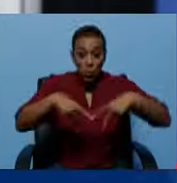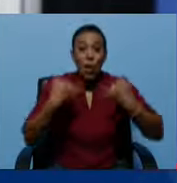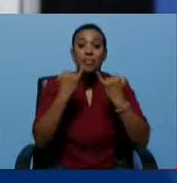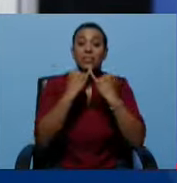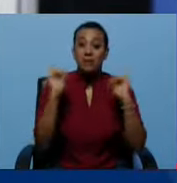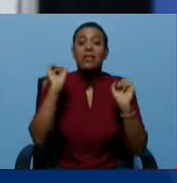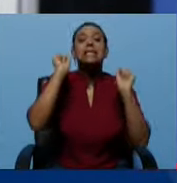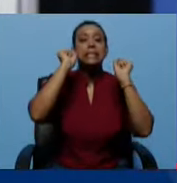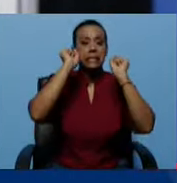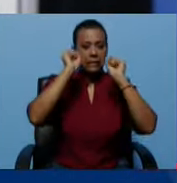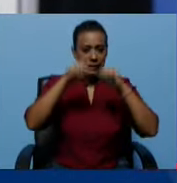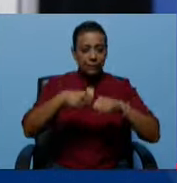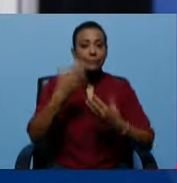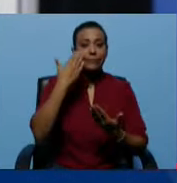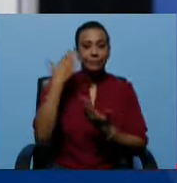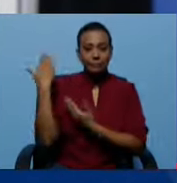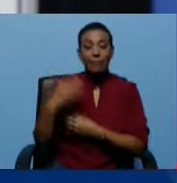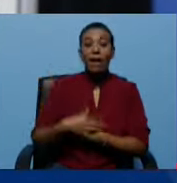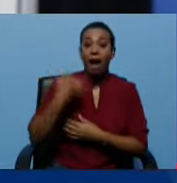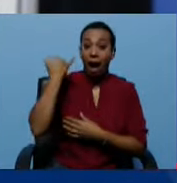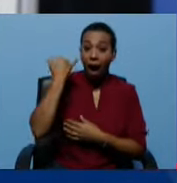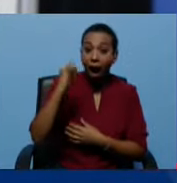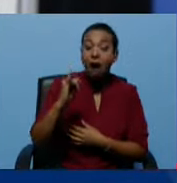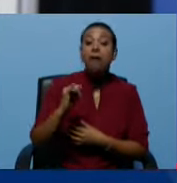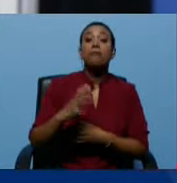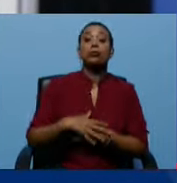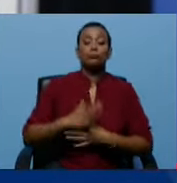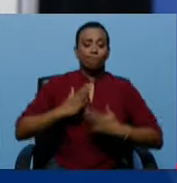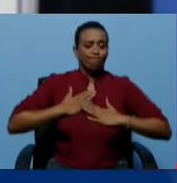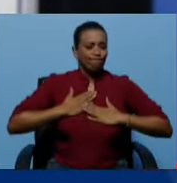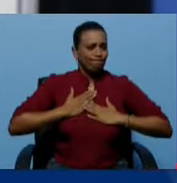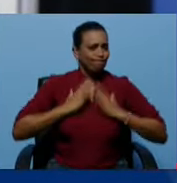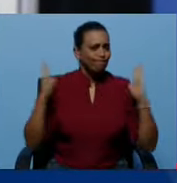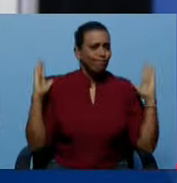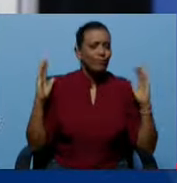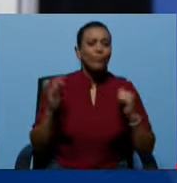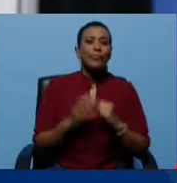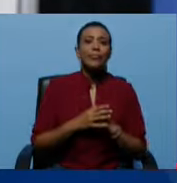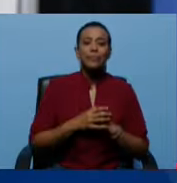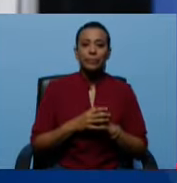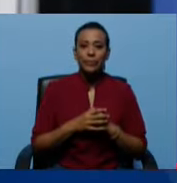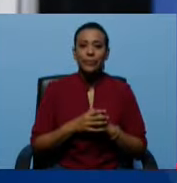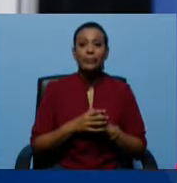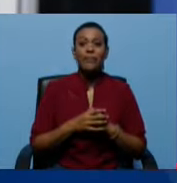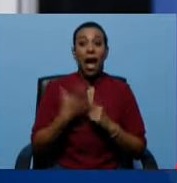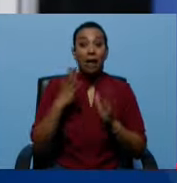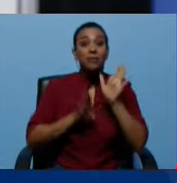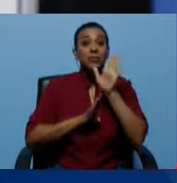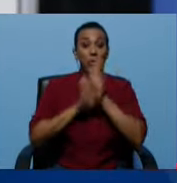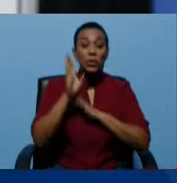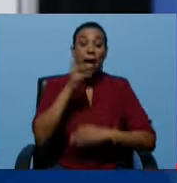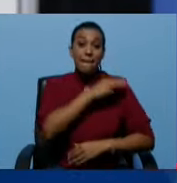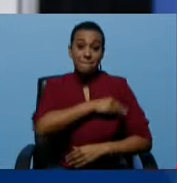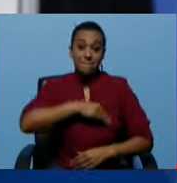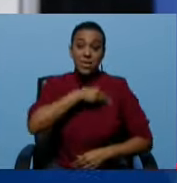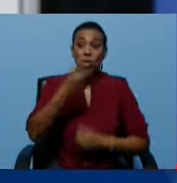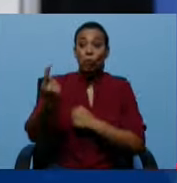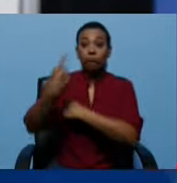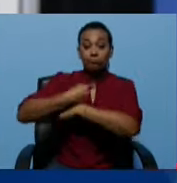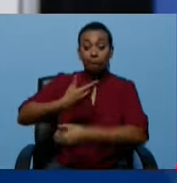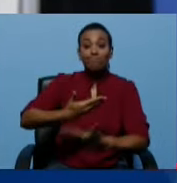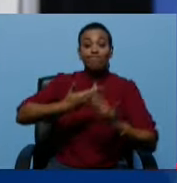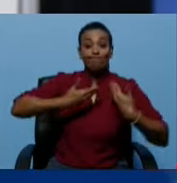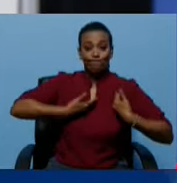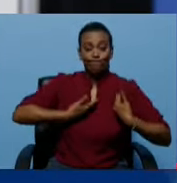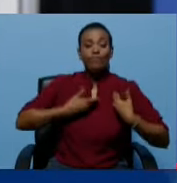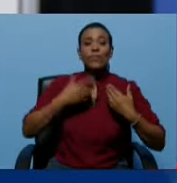independencia. Sí, tenemos, presidente, la dicha de que avanzamos en la misión que usted nos ha